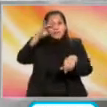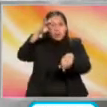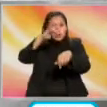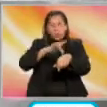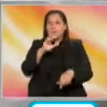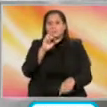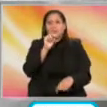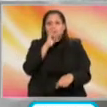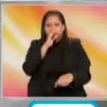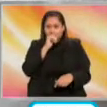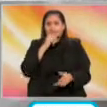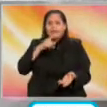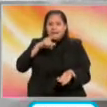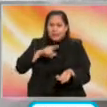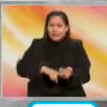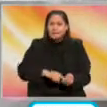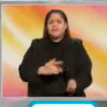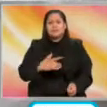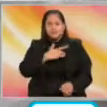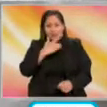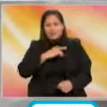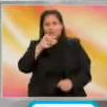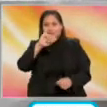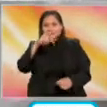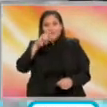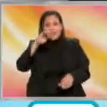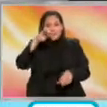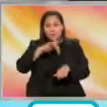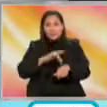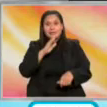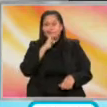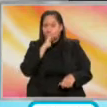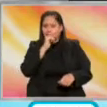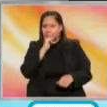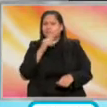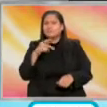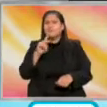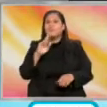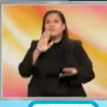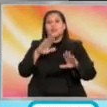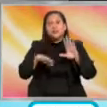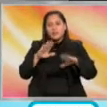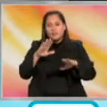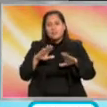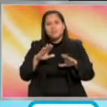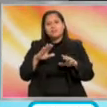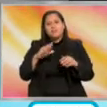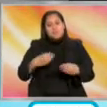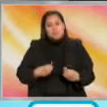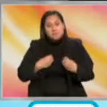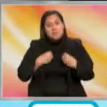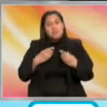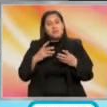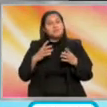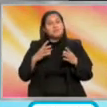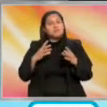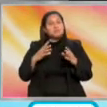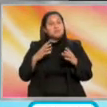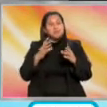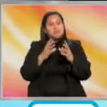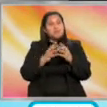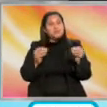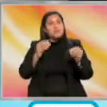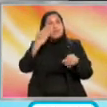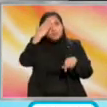ahí están. Sentir, Y ¿no? la Y- sientes, Sí, pero Y que con también a todo. veces dejamos pasar de largo en la vida por otras cosas y se quedan en la memoria, muy